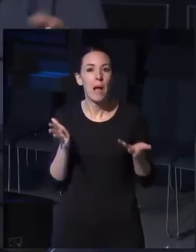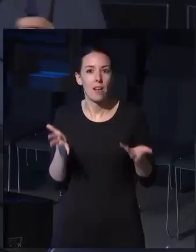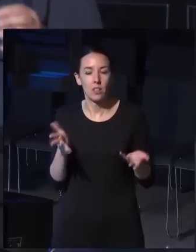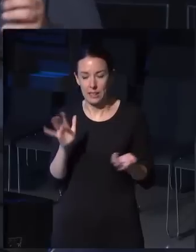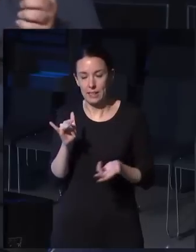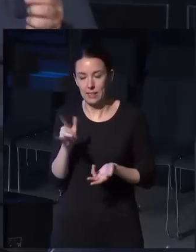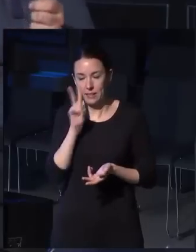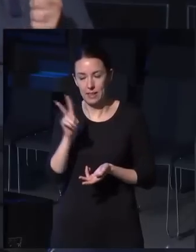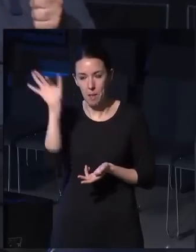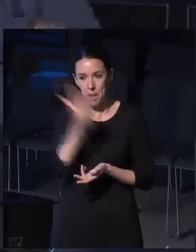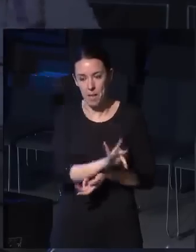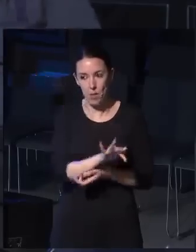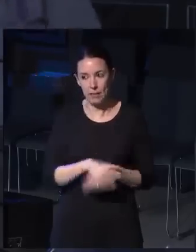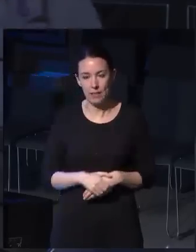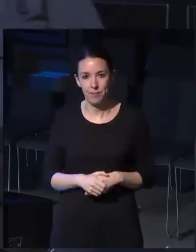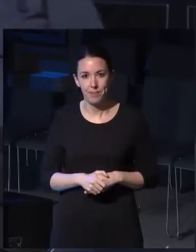Siga, película.